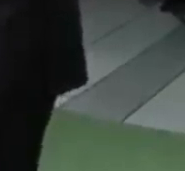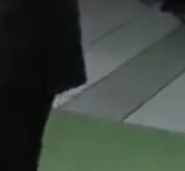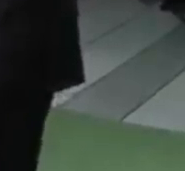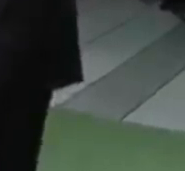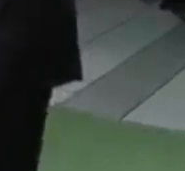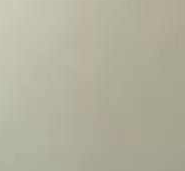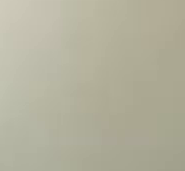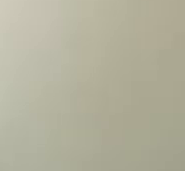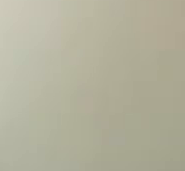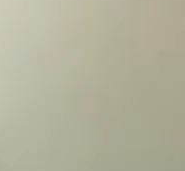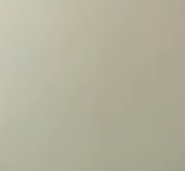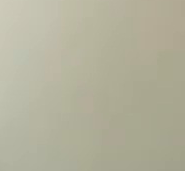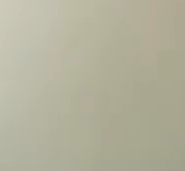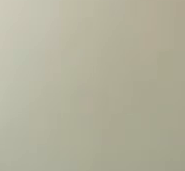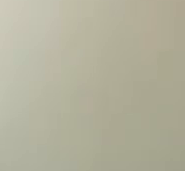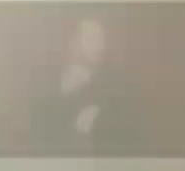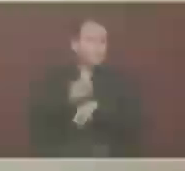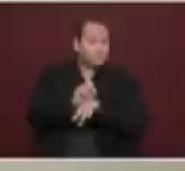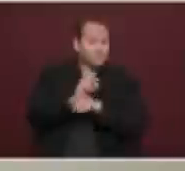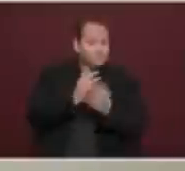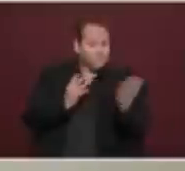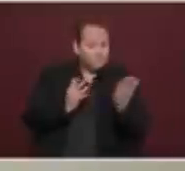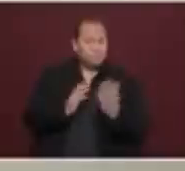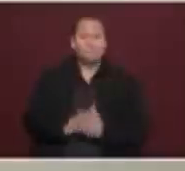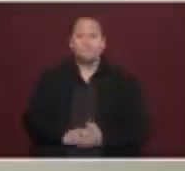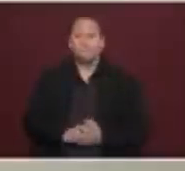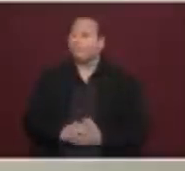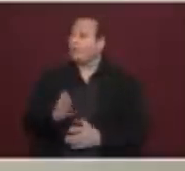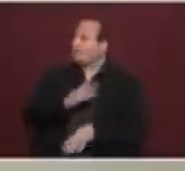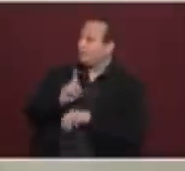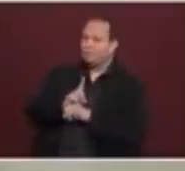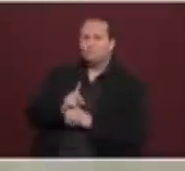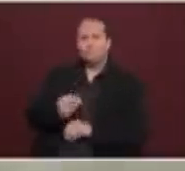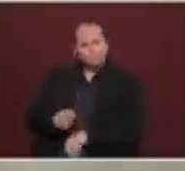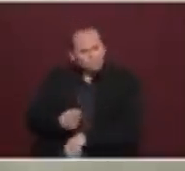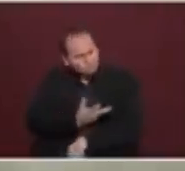muy buenos días ánimo